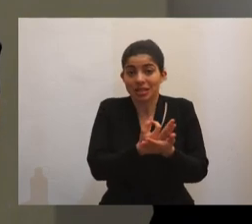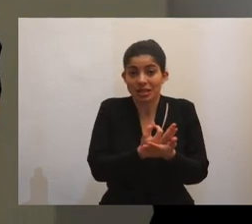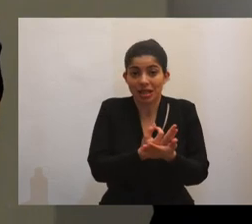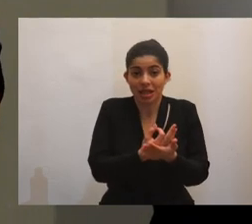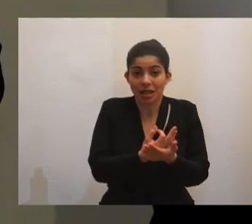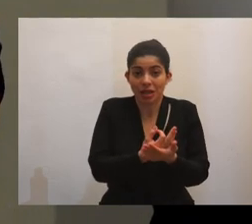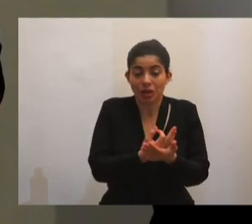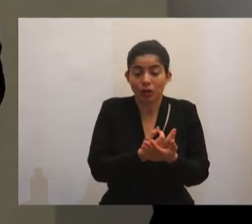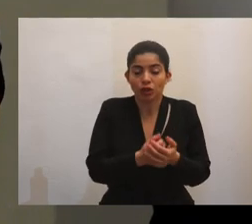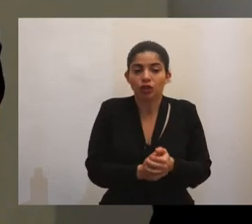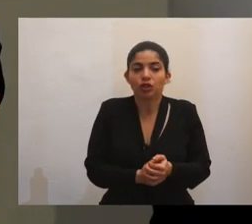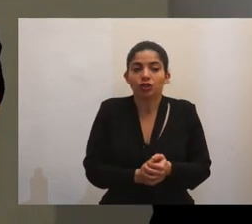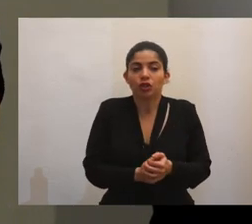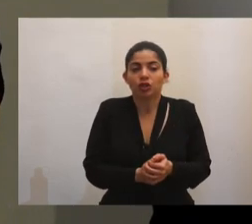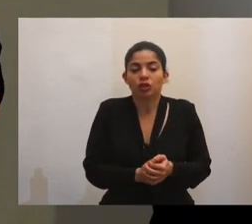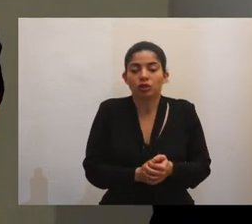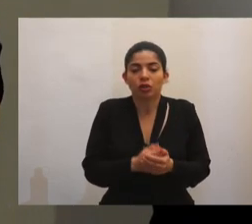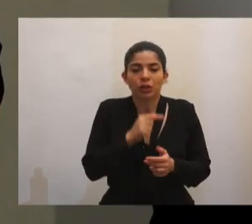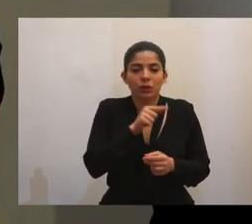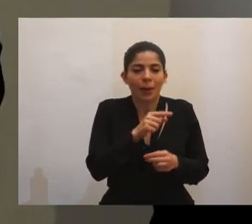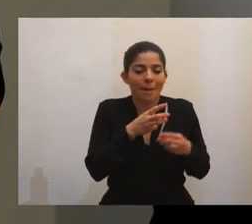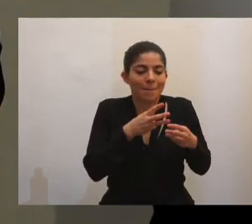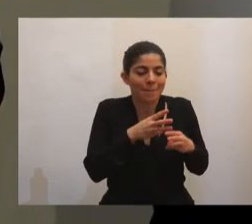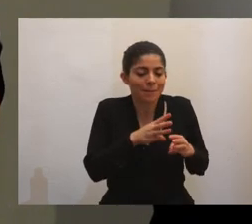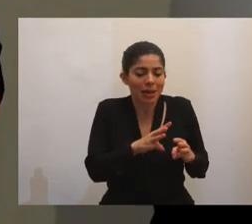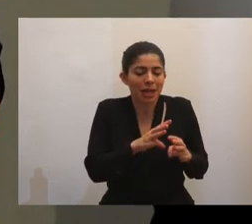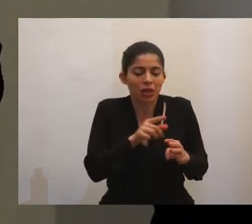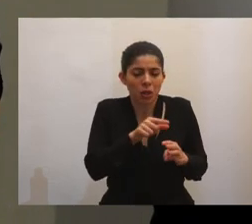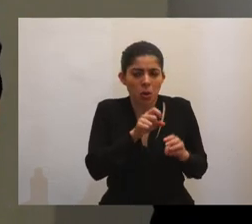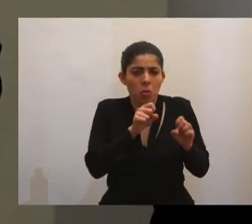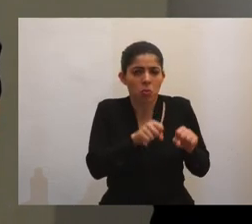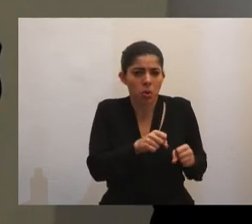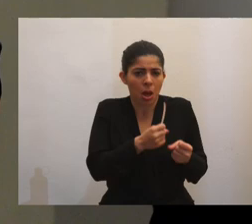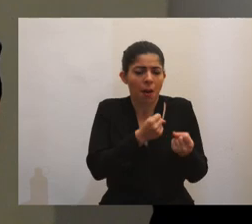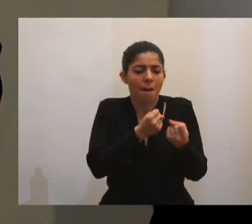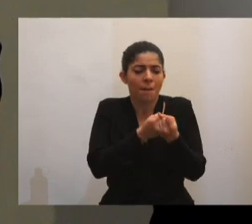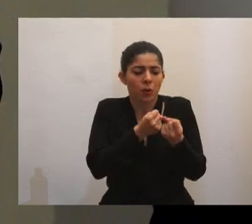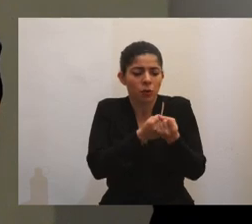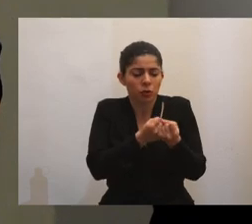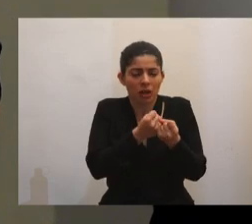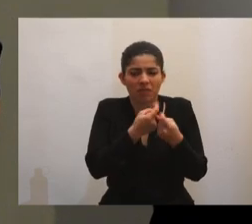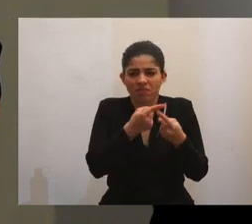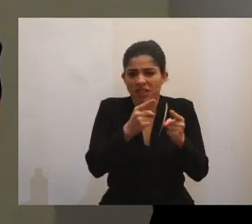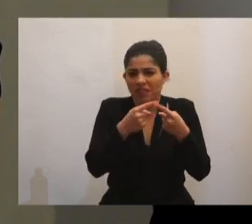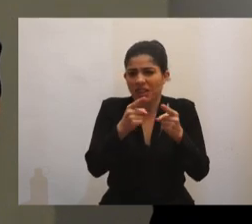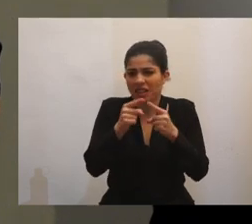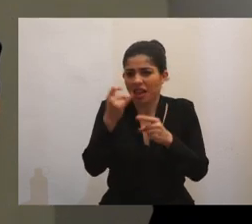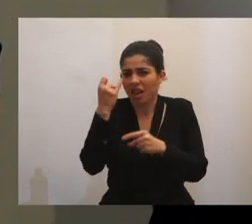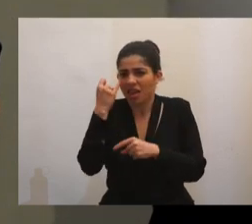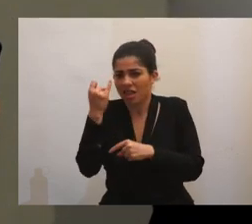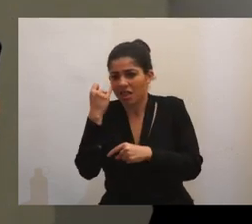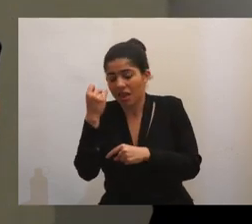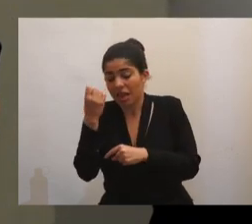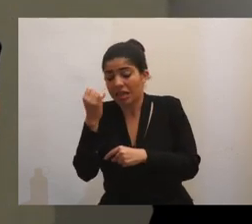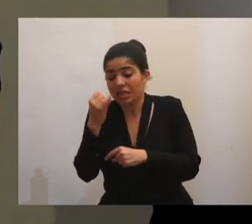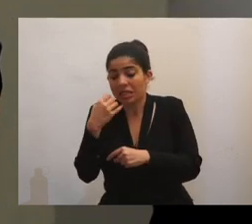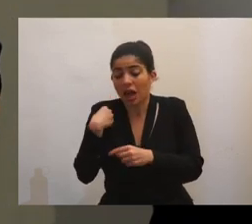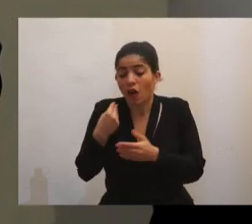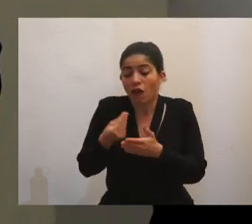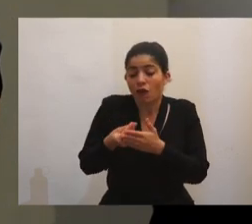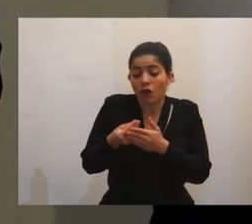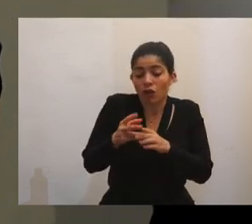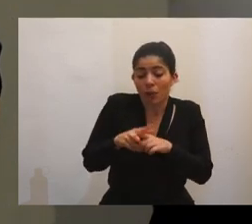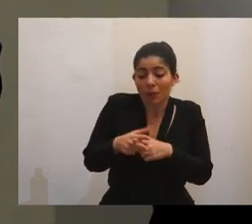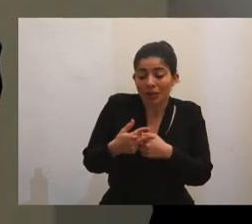hoy son mecanismos que bien pueden apoyar iniciativas como serían fondos semillas